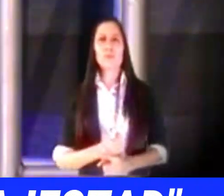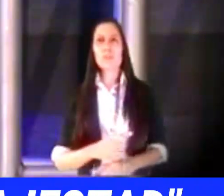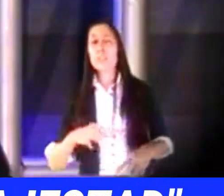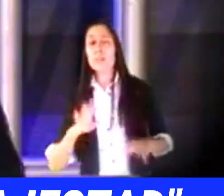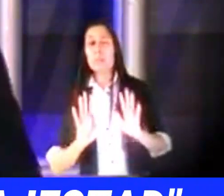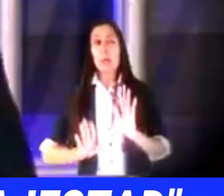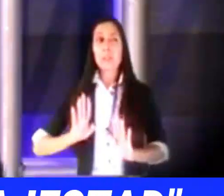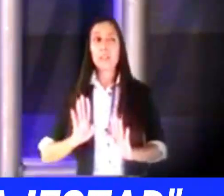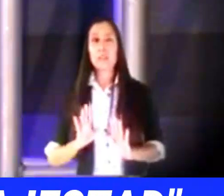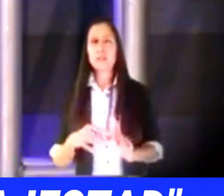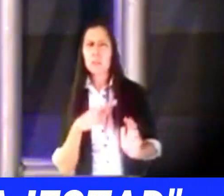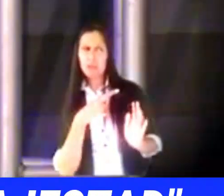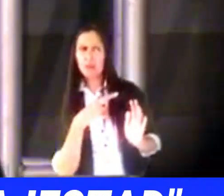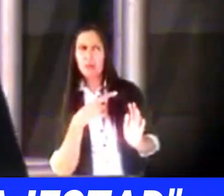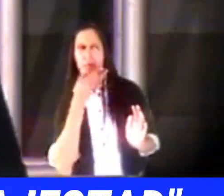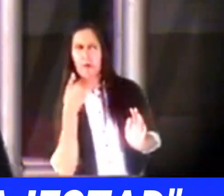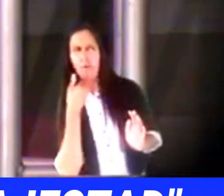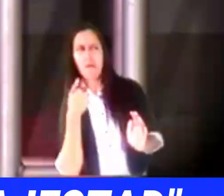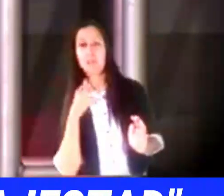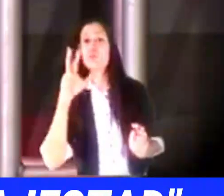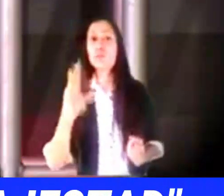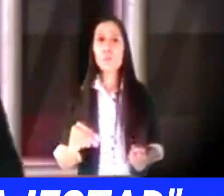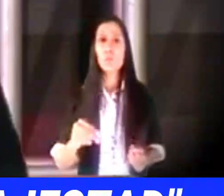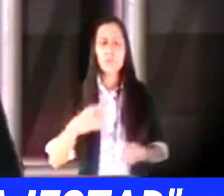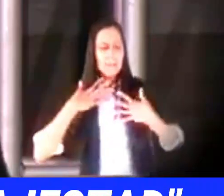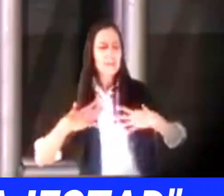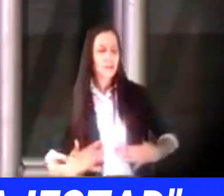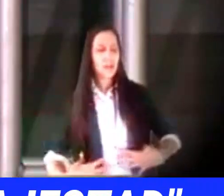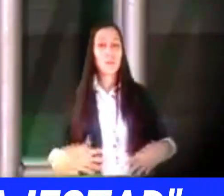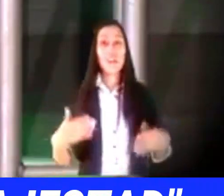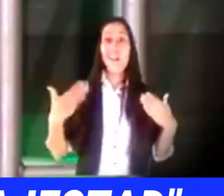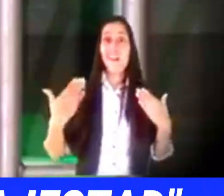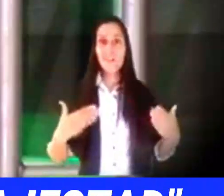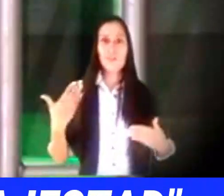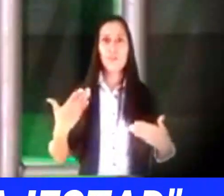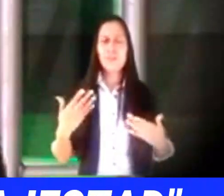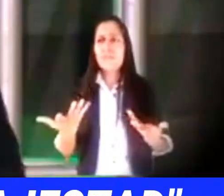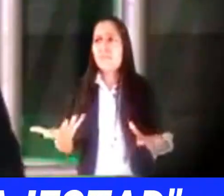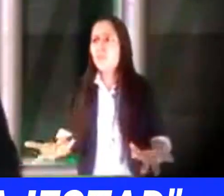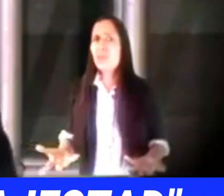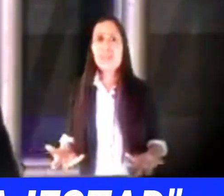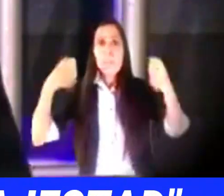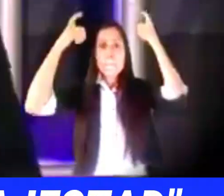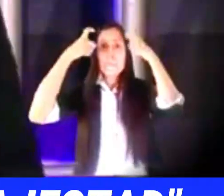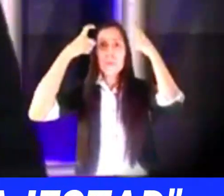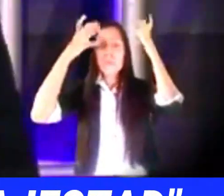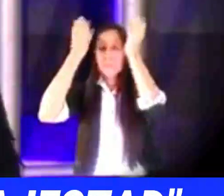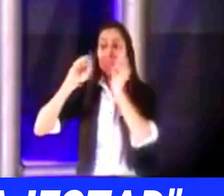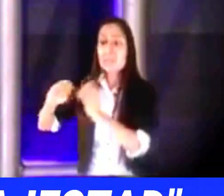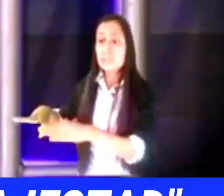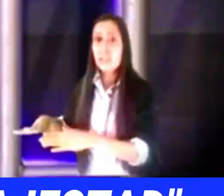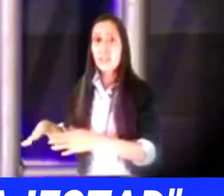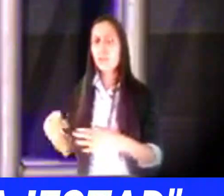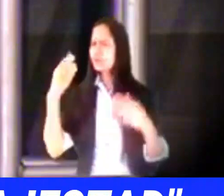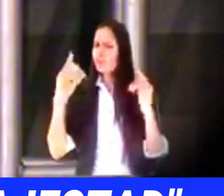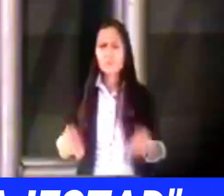esta carne más agradable, pero al final perdemos la corona que Dios nos ha entregado. Pero en esta hora, como